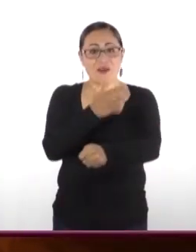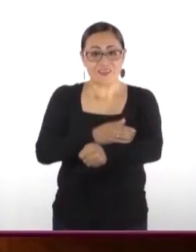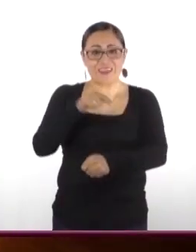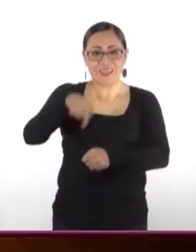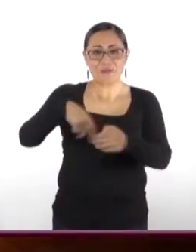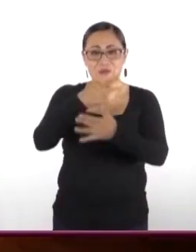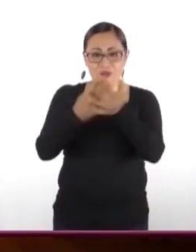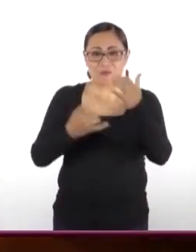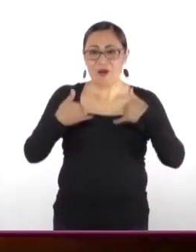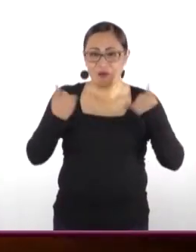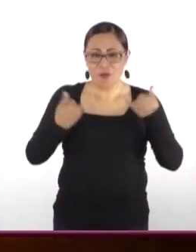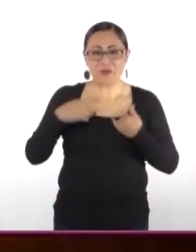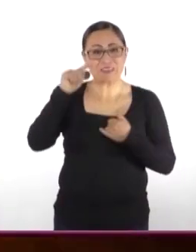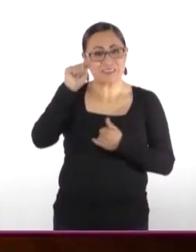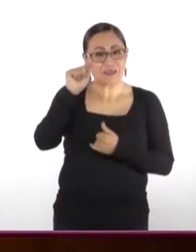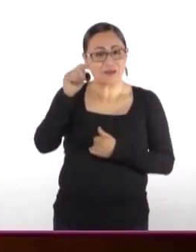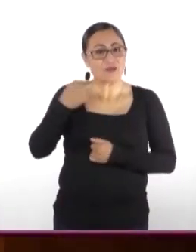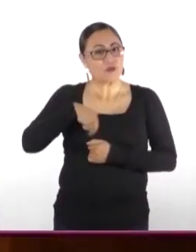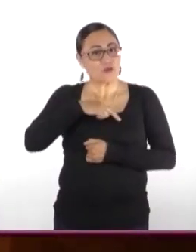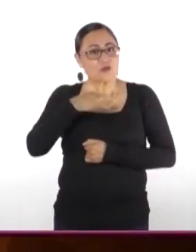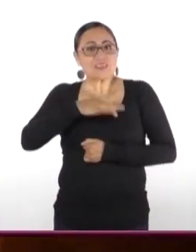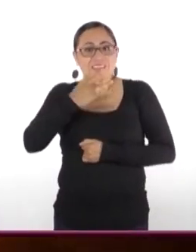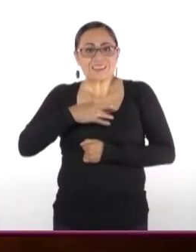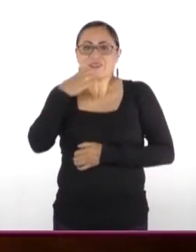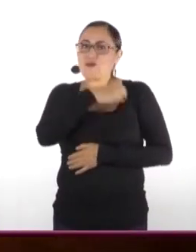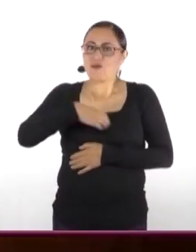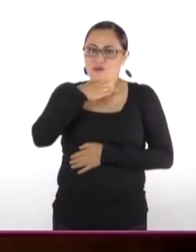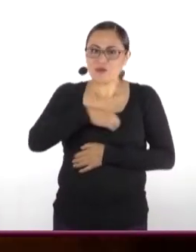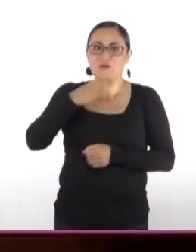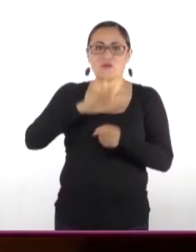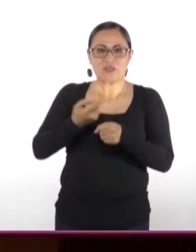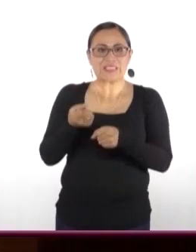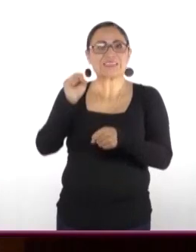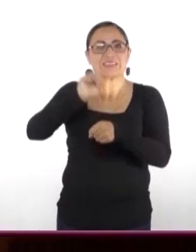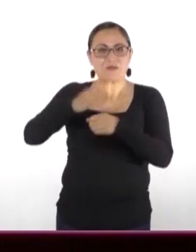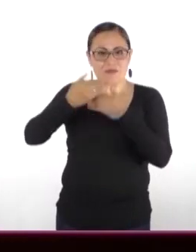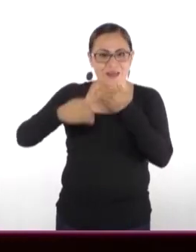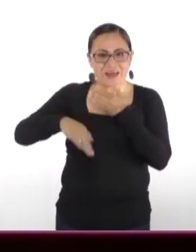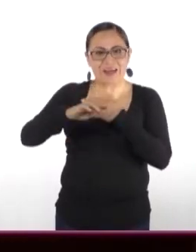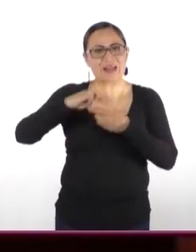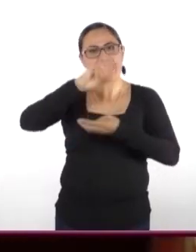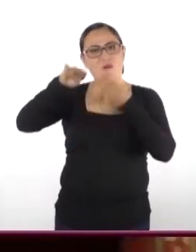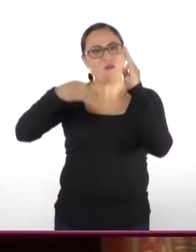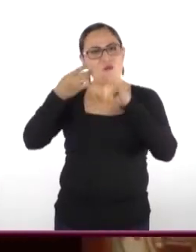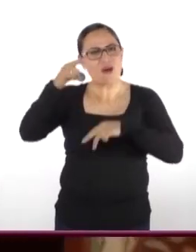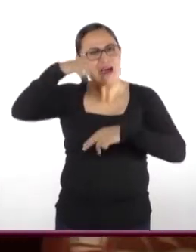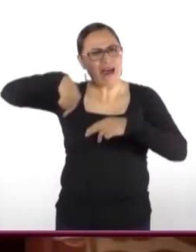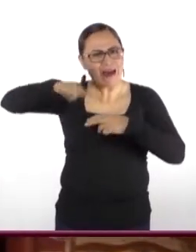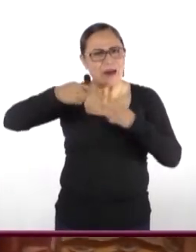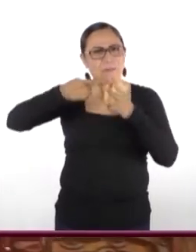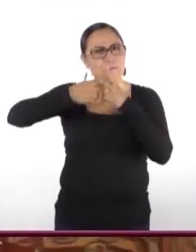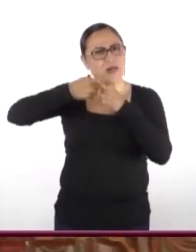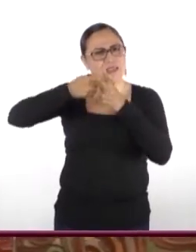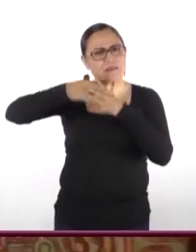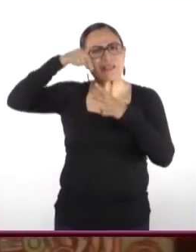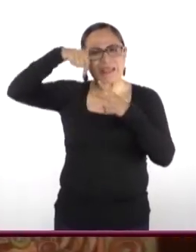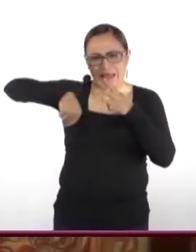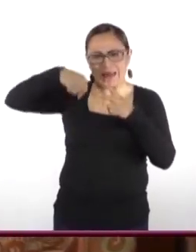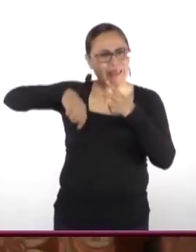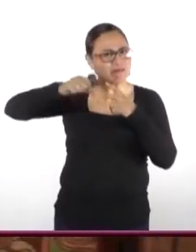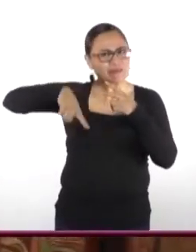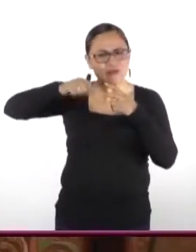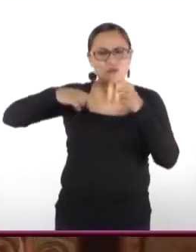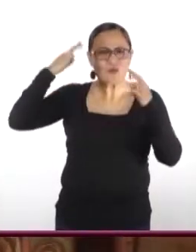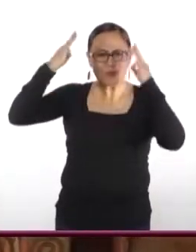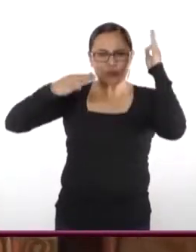Ditmara, compañeros de Jóvenes en TV, estamos muy contentos porque esta semana nuestras travesías por el mundo de las matemáticas van a